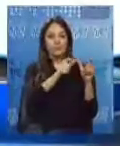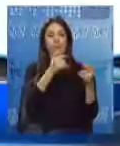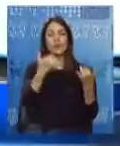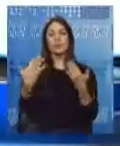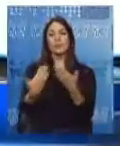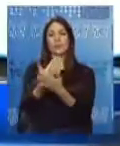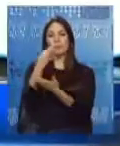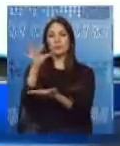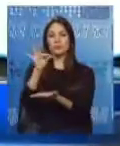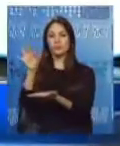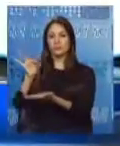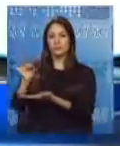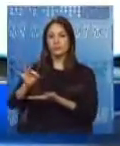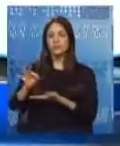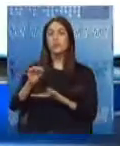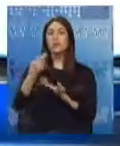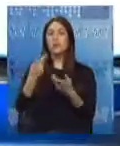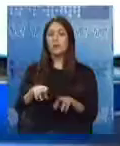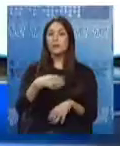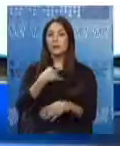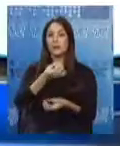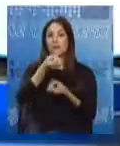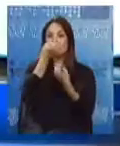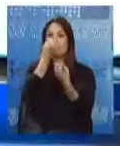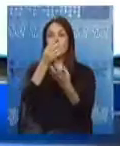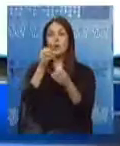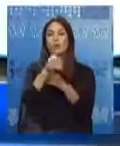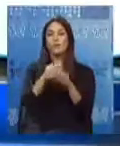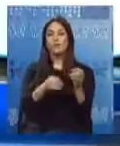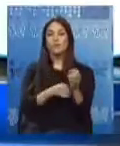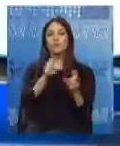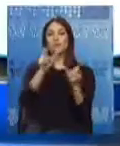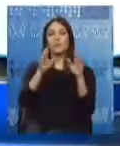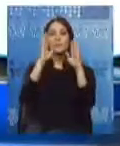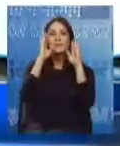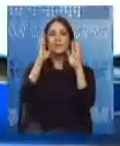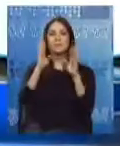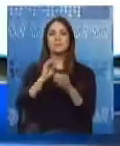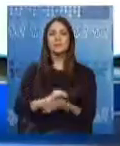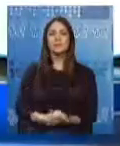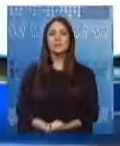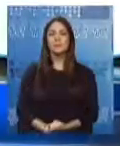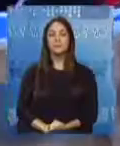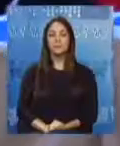la oportunidad fue aprovechada para informar de cambios en las oficinas de atención al público